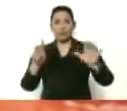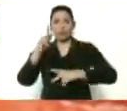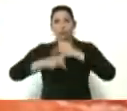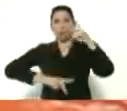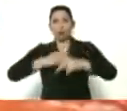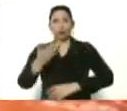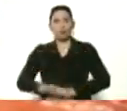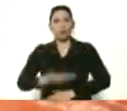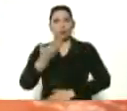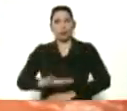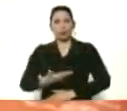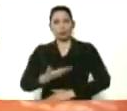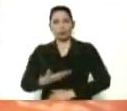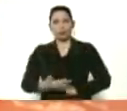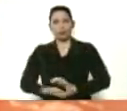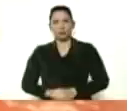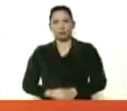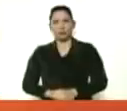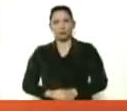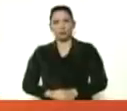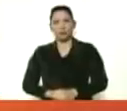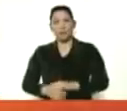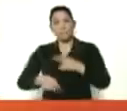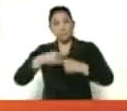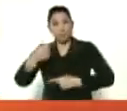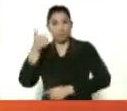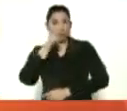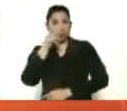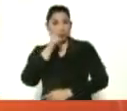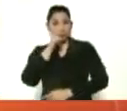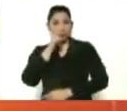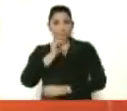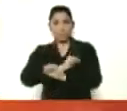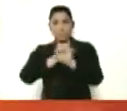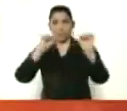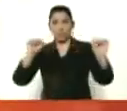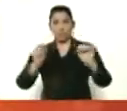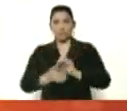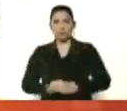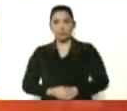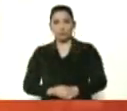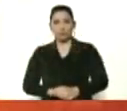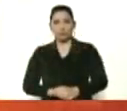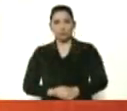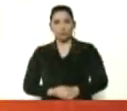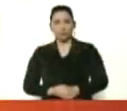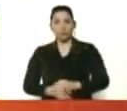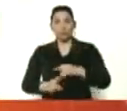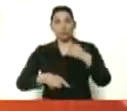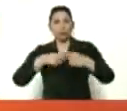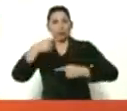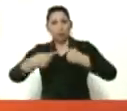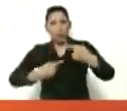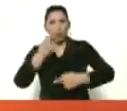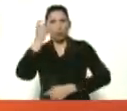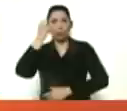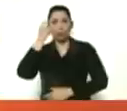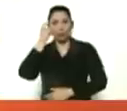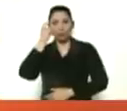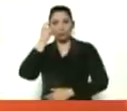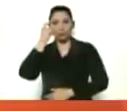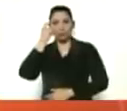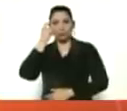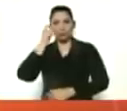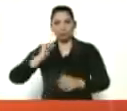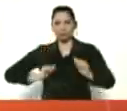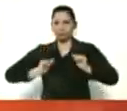fundamentales de arranque. Y mañana sábado a primera hora y luego todos los días se